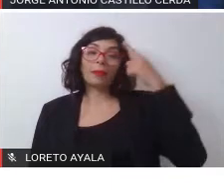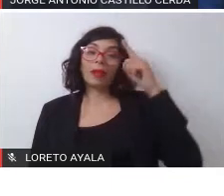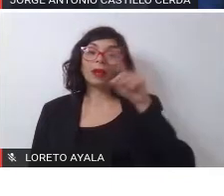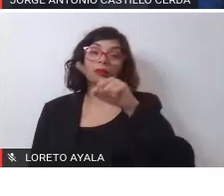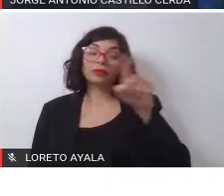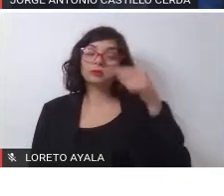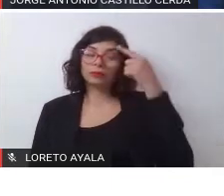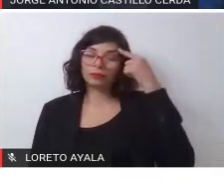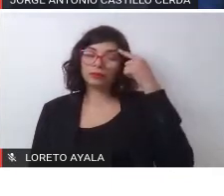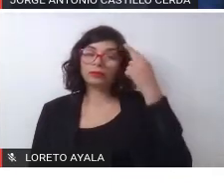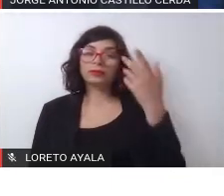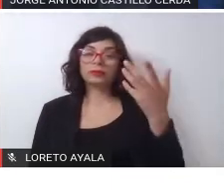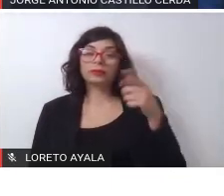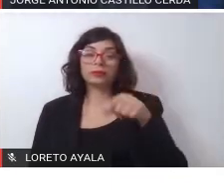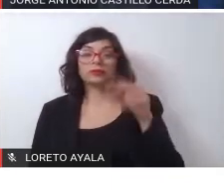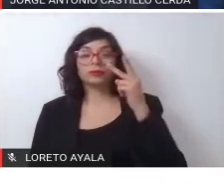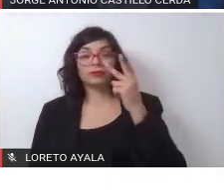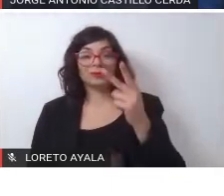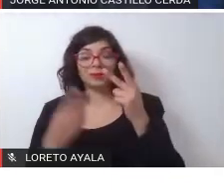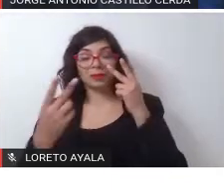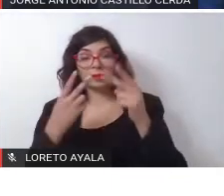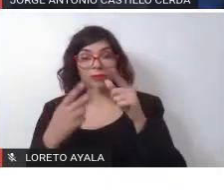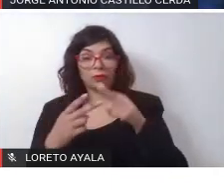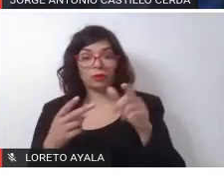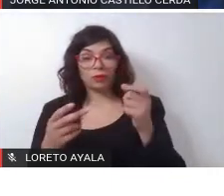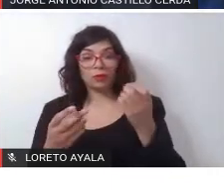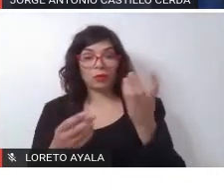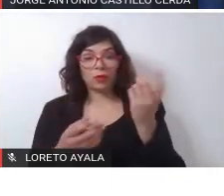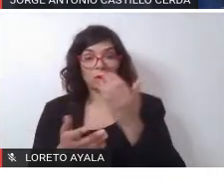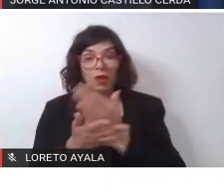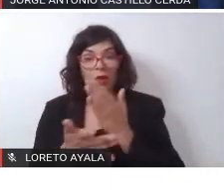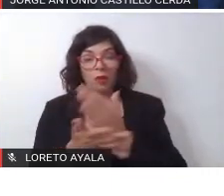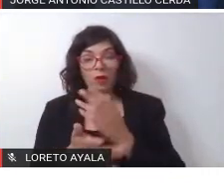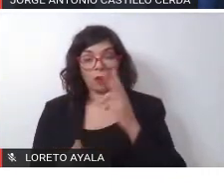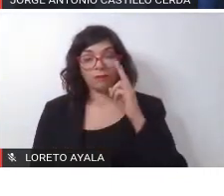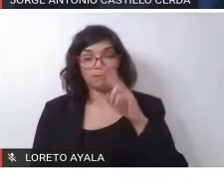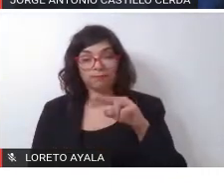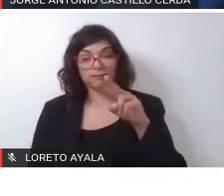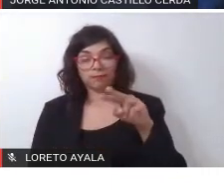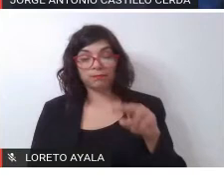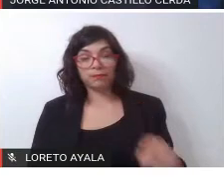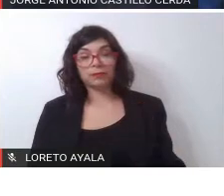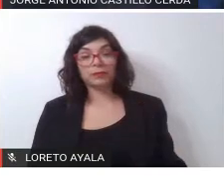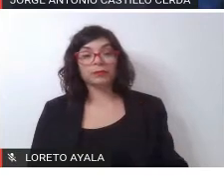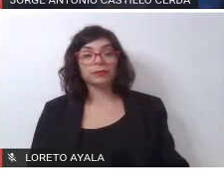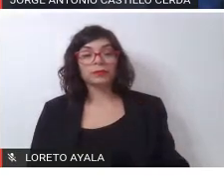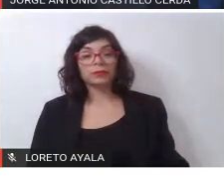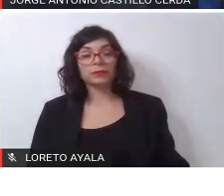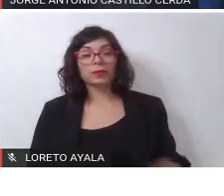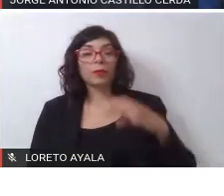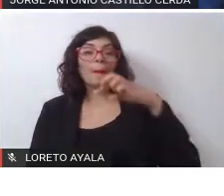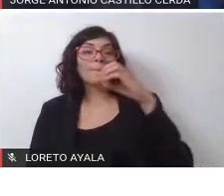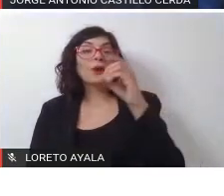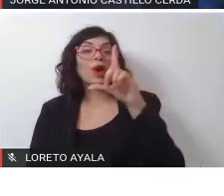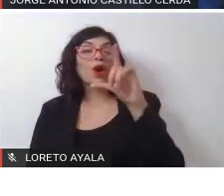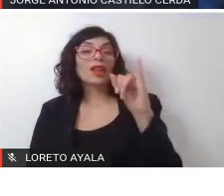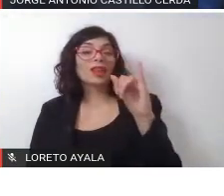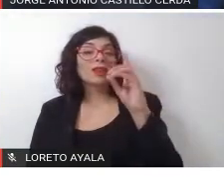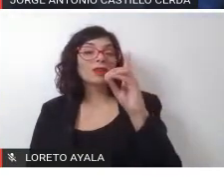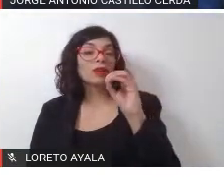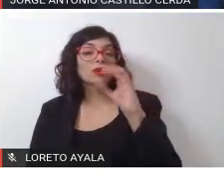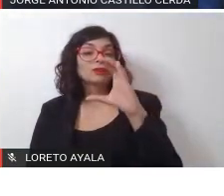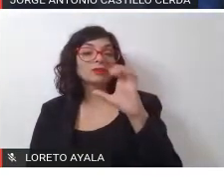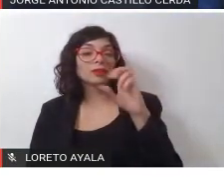considerar esta cantidad de escuelas, y así lo vamos a llamar de aquí en adelante, polidocentes que hay en el mundo